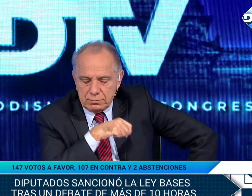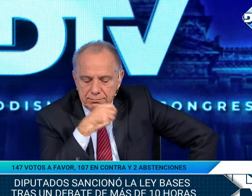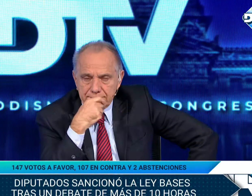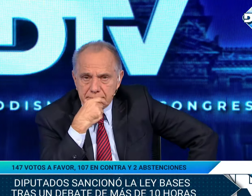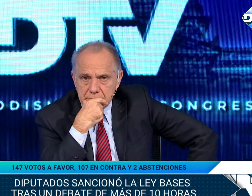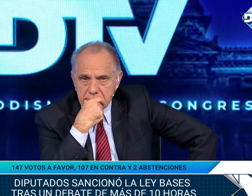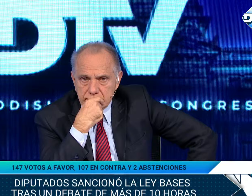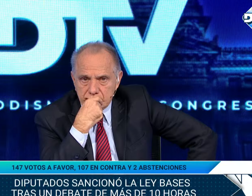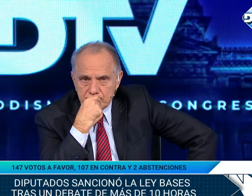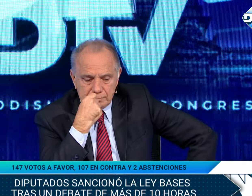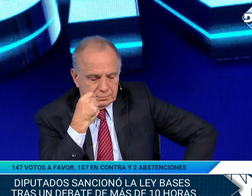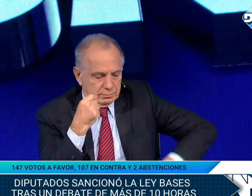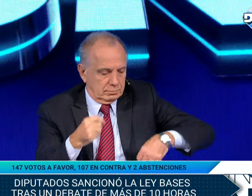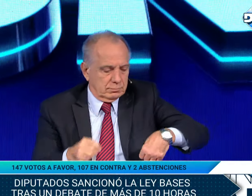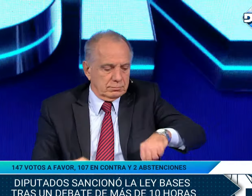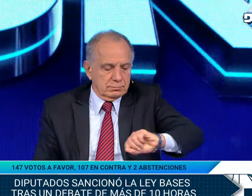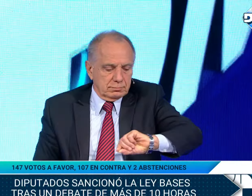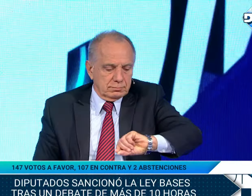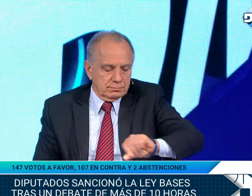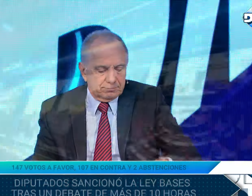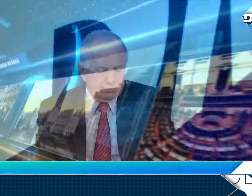venimos.